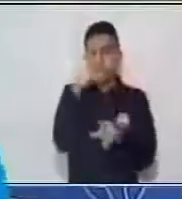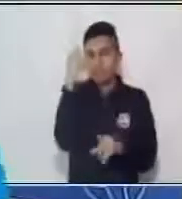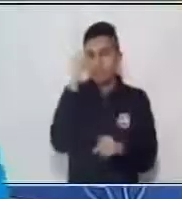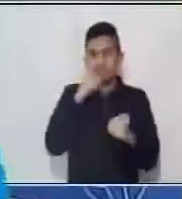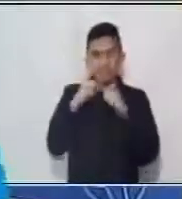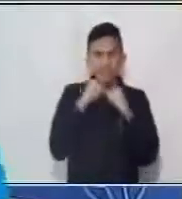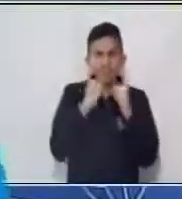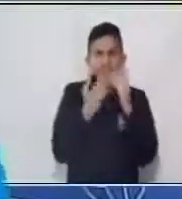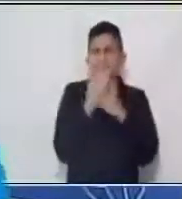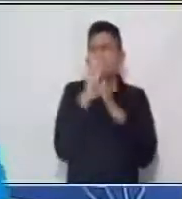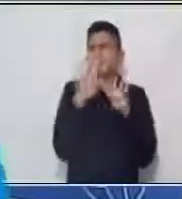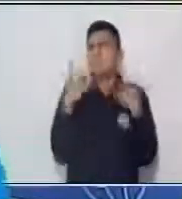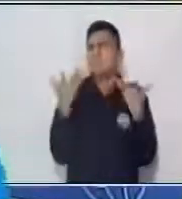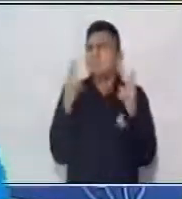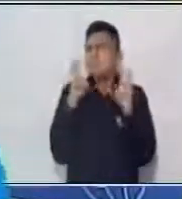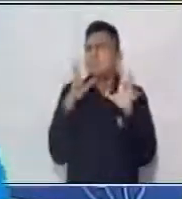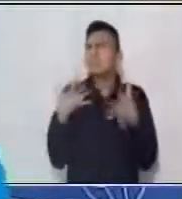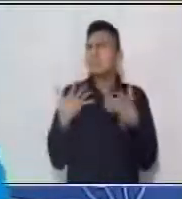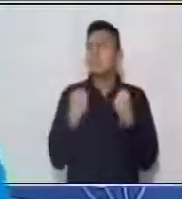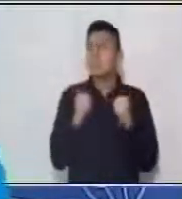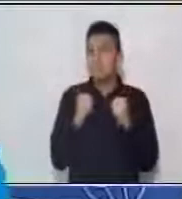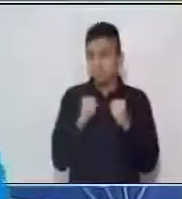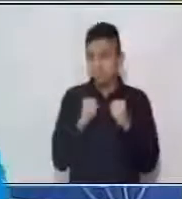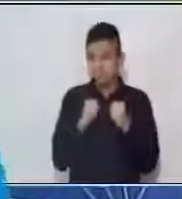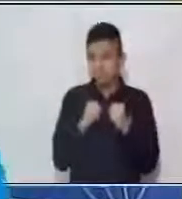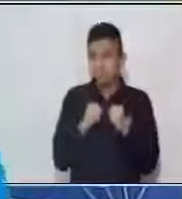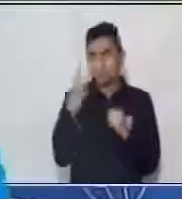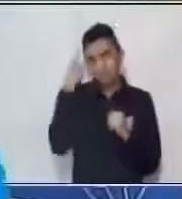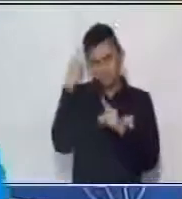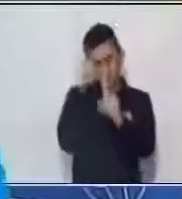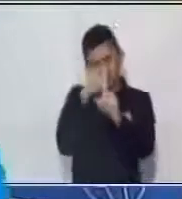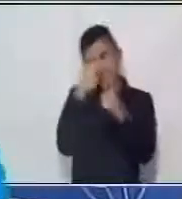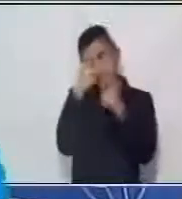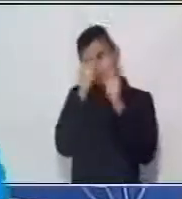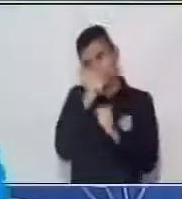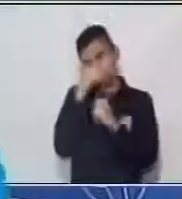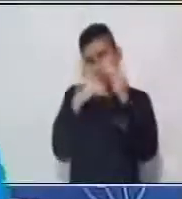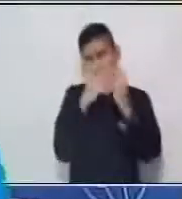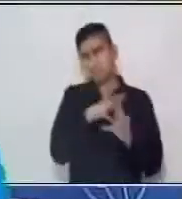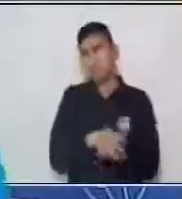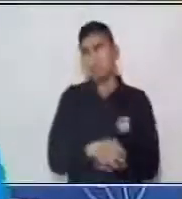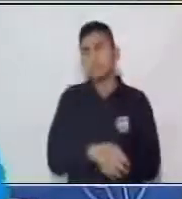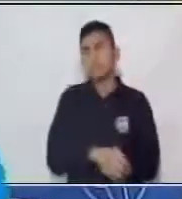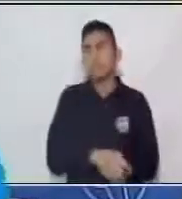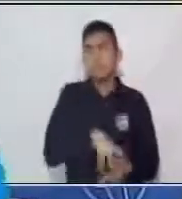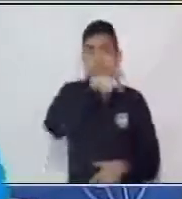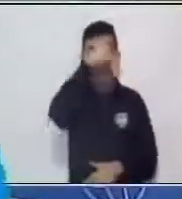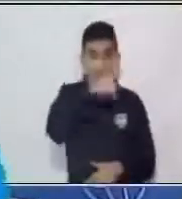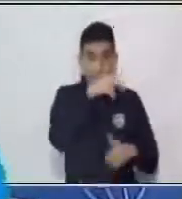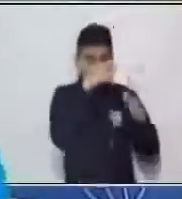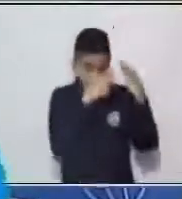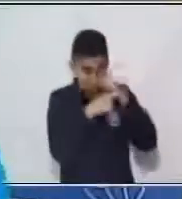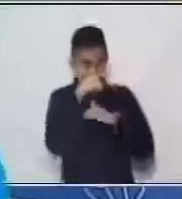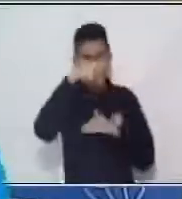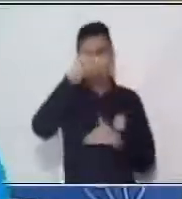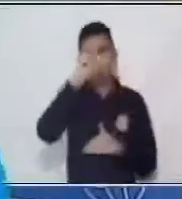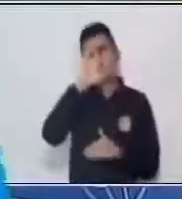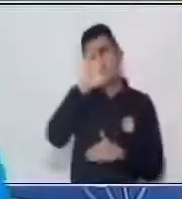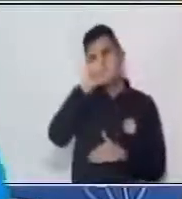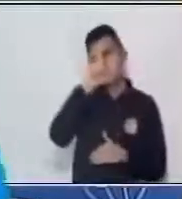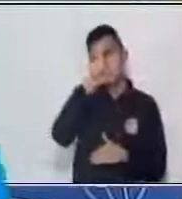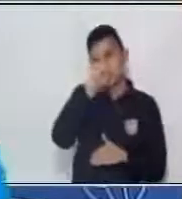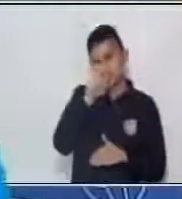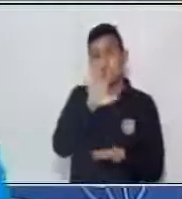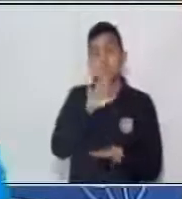va mucho a hacer, ¿verdad? Entonces, para que lo vayas tomando en cuenta. Este refugio con pieles. Al